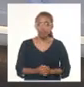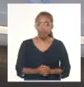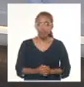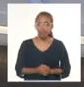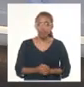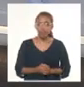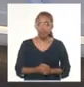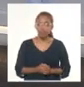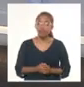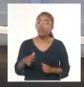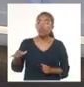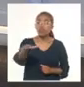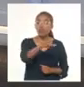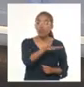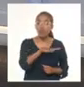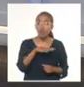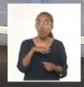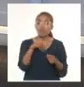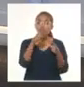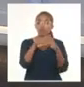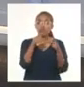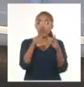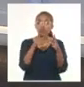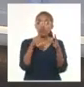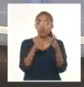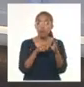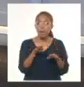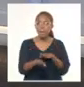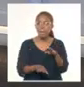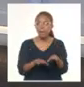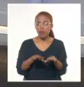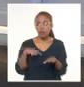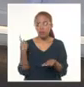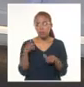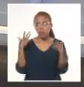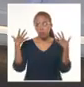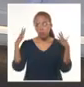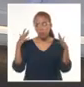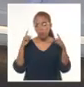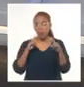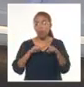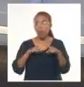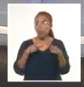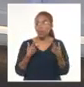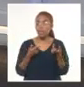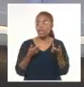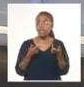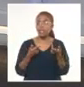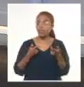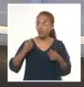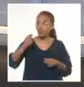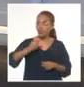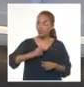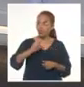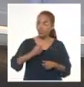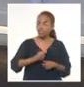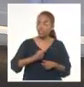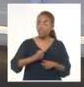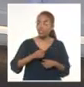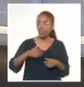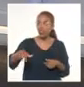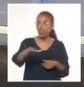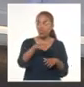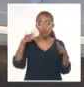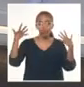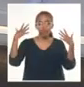Todos estos pasos que aplaudimos porque es un acto de justicia y apego a la verdad, especialmente el